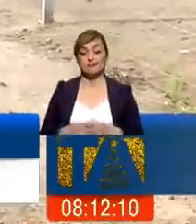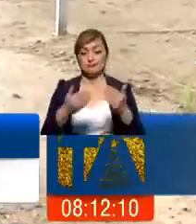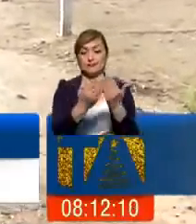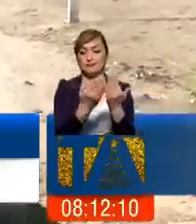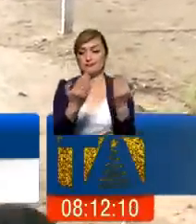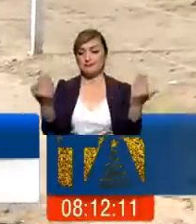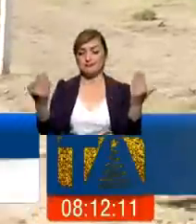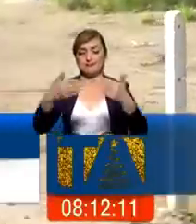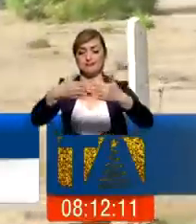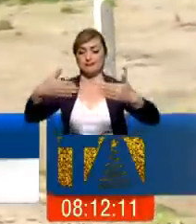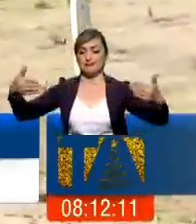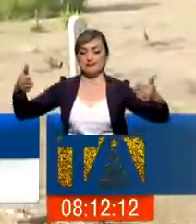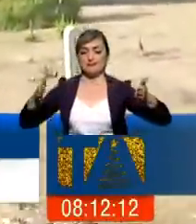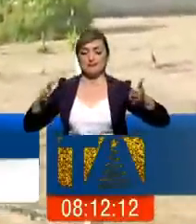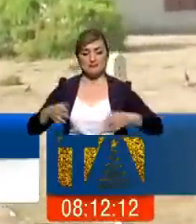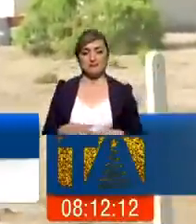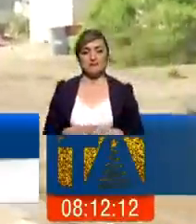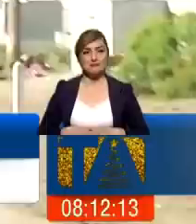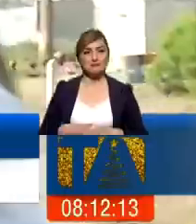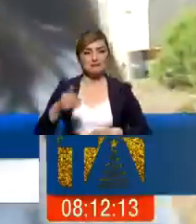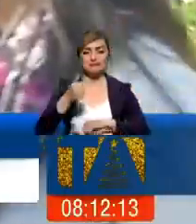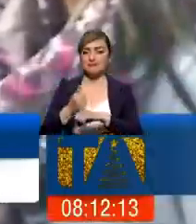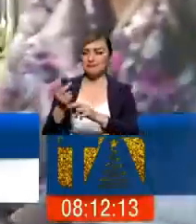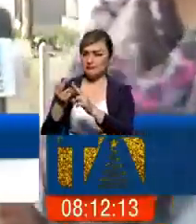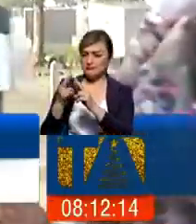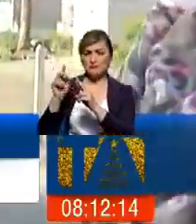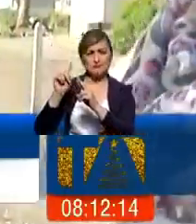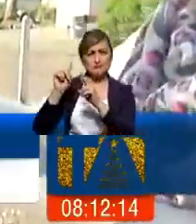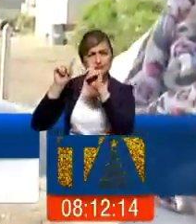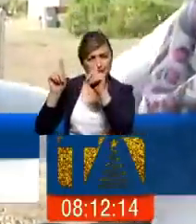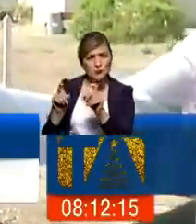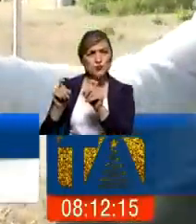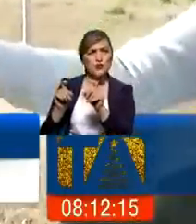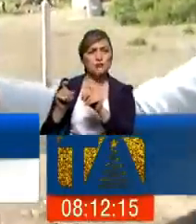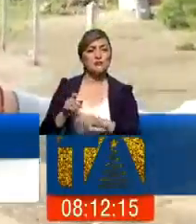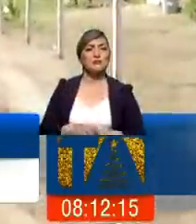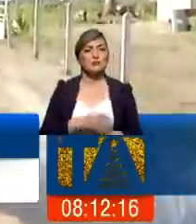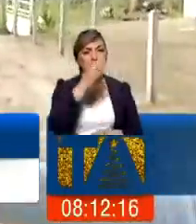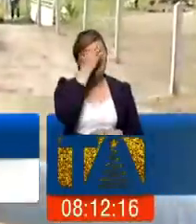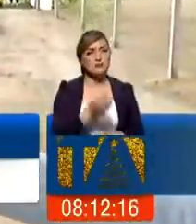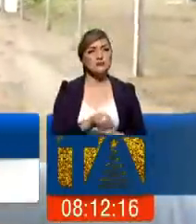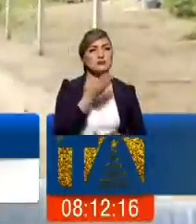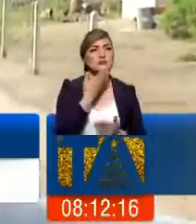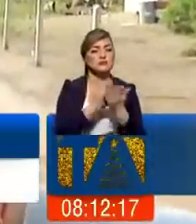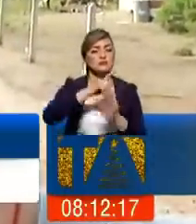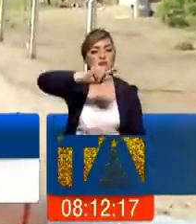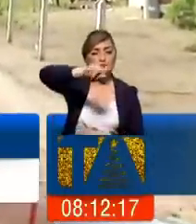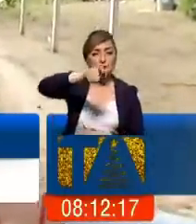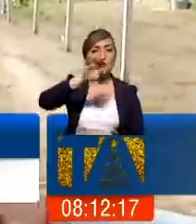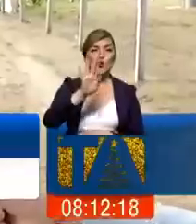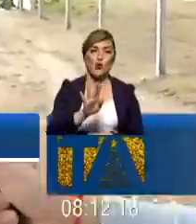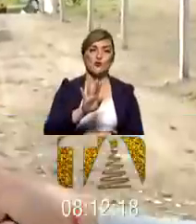cerramiento construido. ¿Han tenido alguna respuesta por parte de las autoridades? Muy buenos días. En primer lugar, agradecemos al canal por